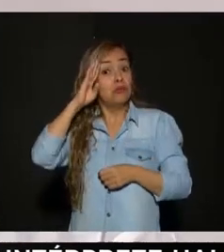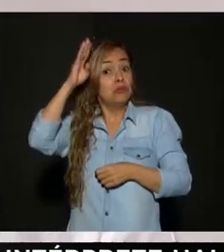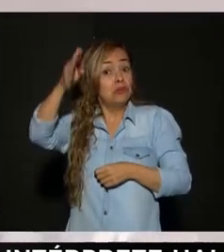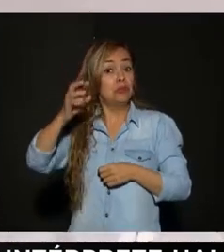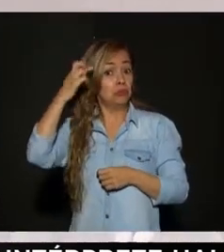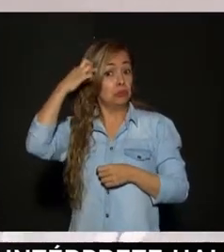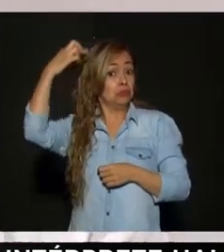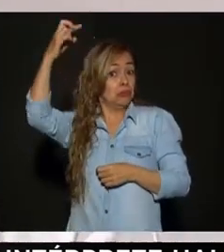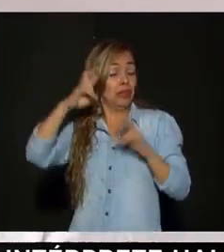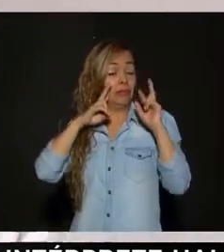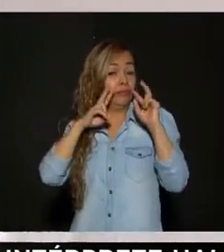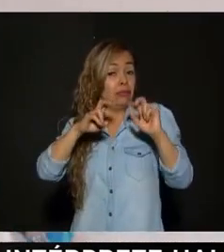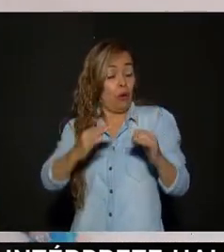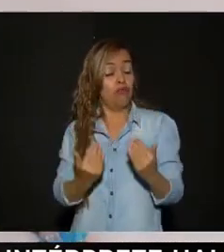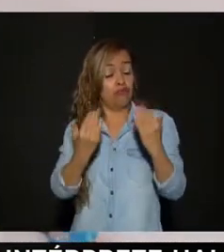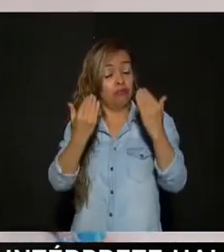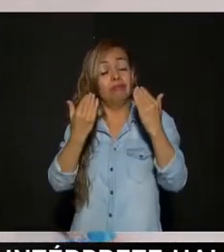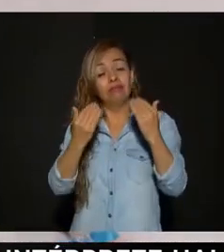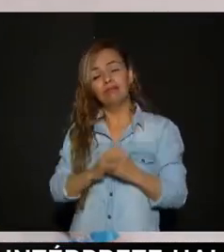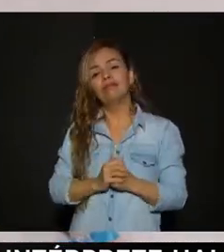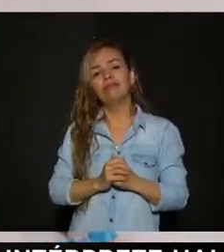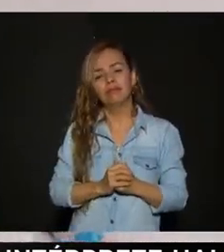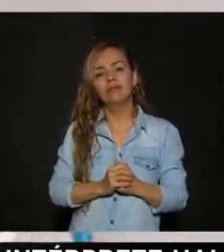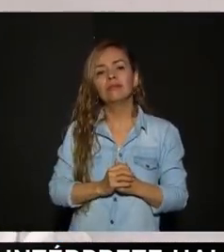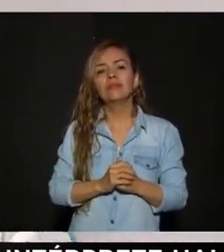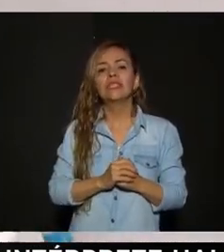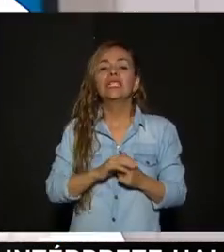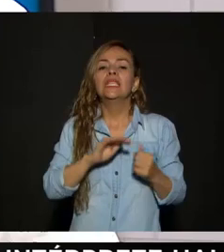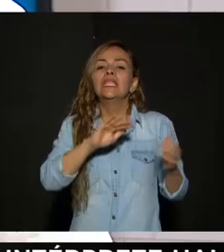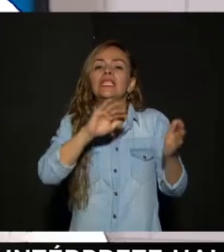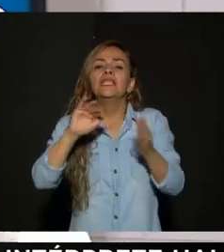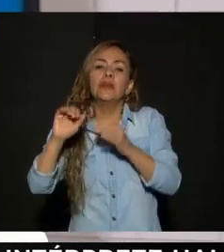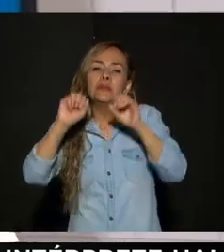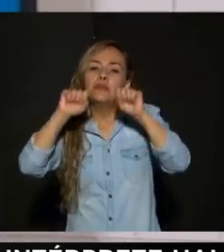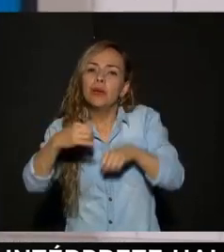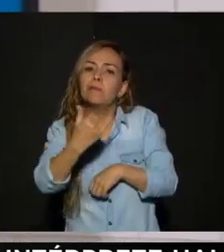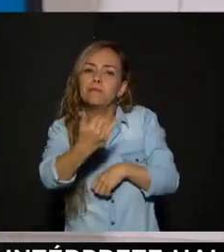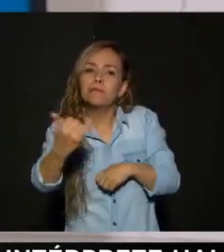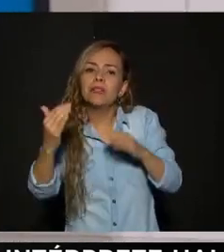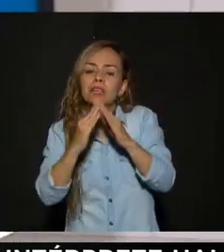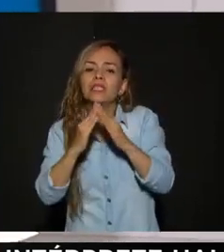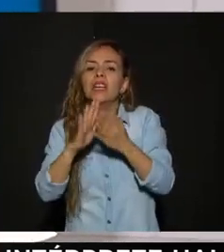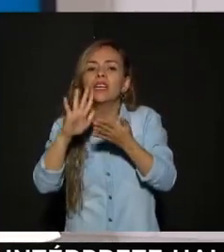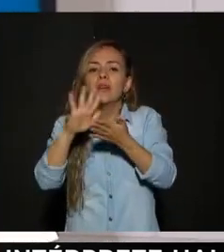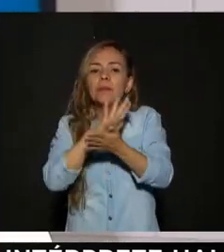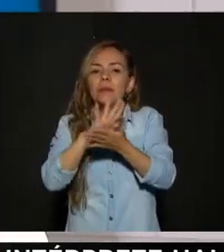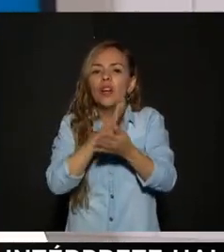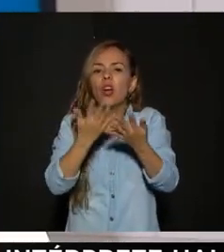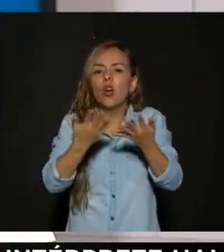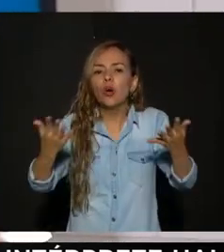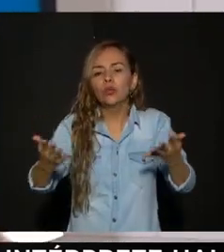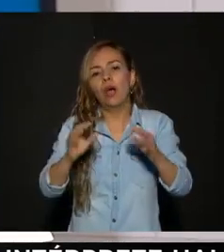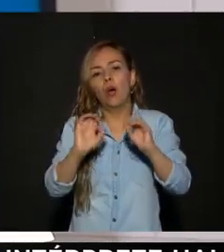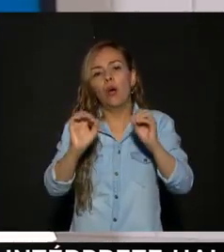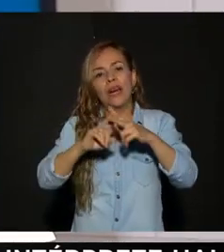científico más adelante que va a ser algo más elaborado, más. Y poder utilizar también las herramientas que tenemos al alcance, como son la internet,